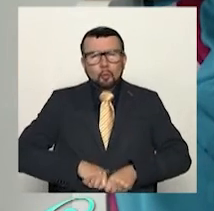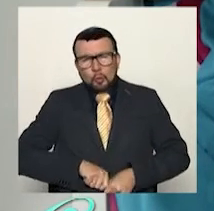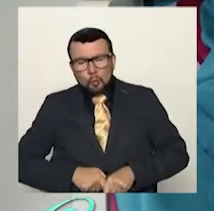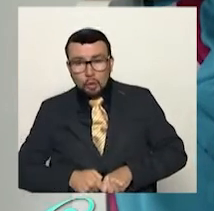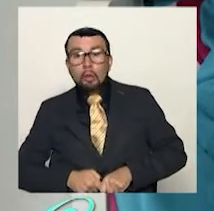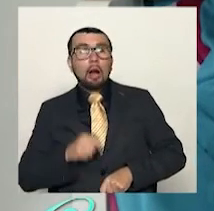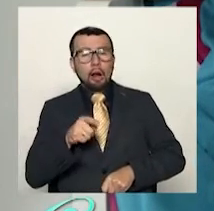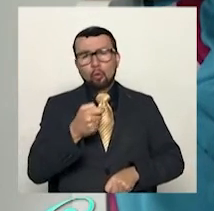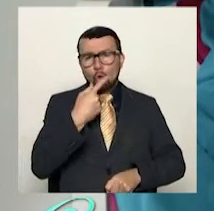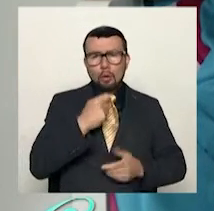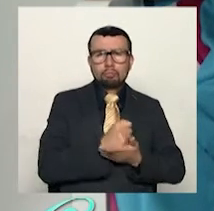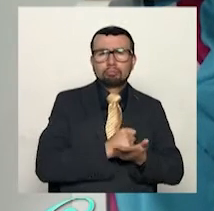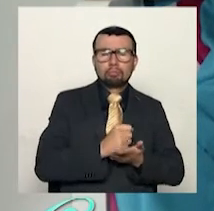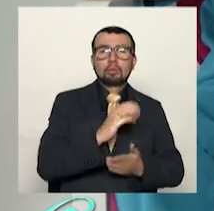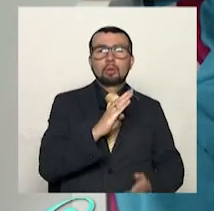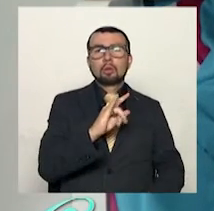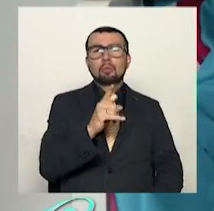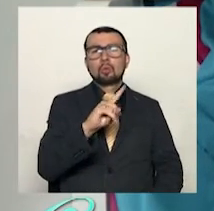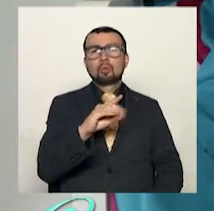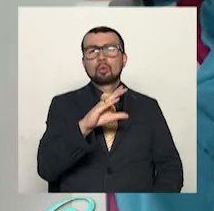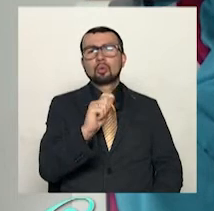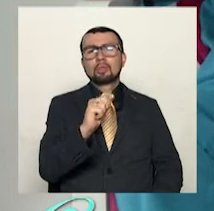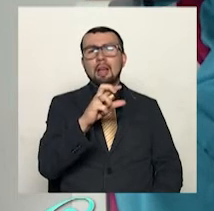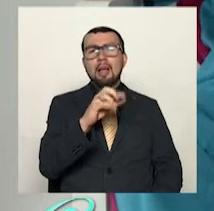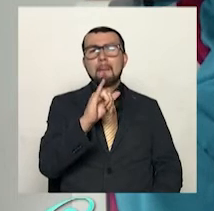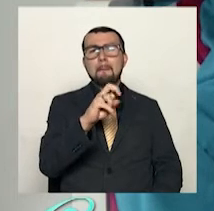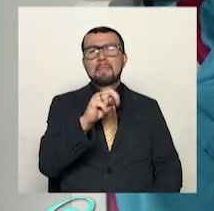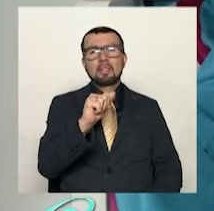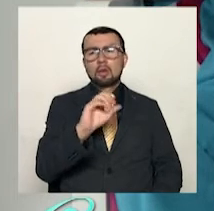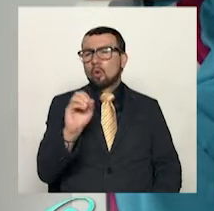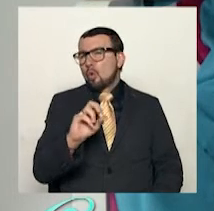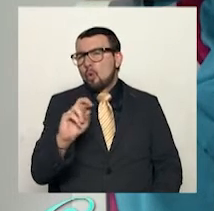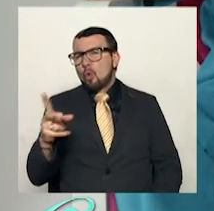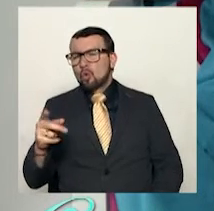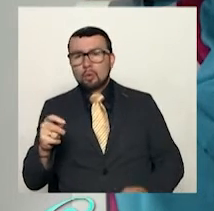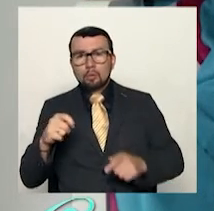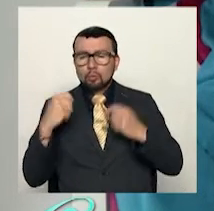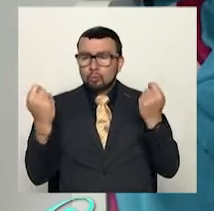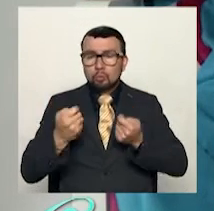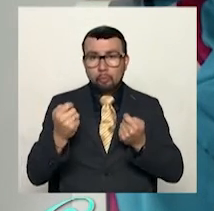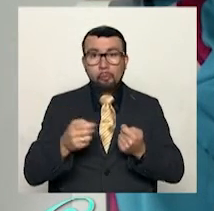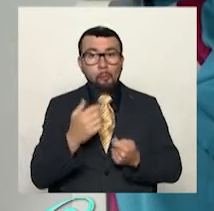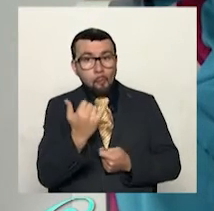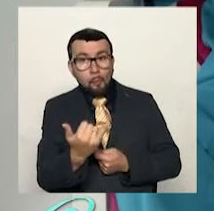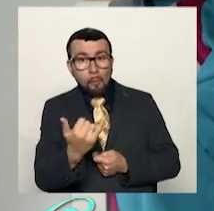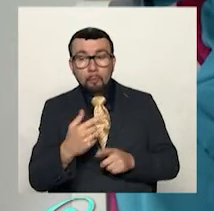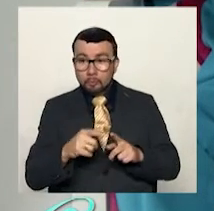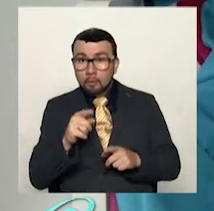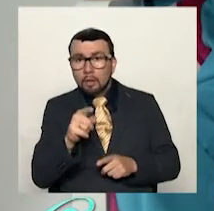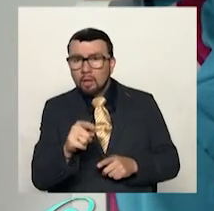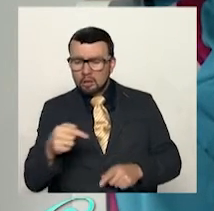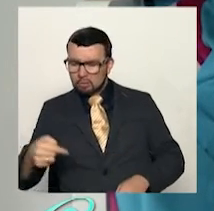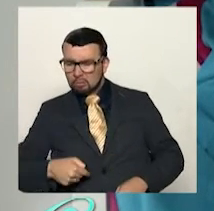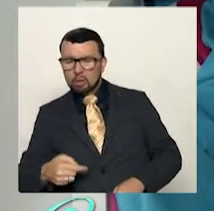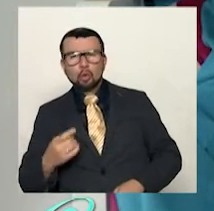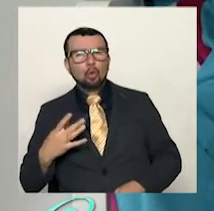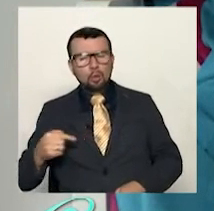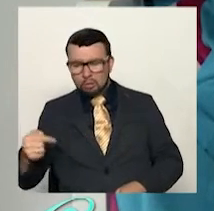tome Buscapina o tome X producto. Pero ahí en el comercial dijeron, ¿para qué tipo de